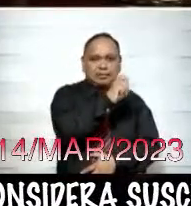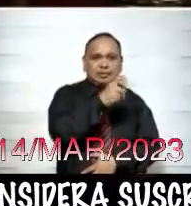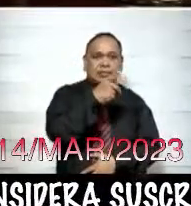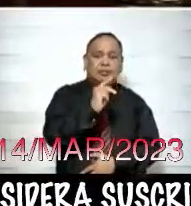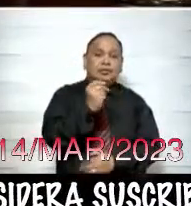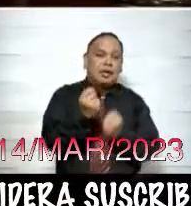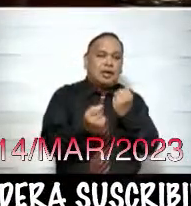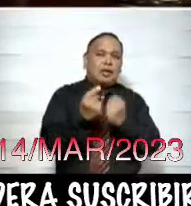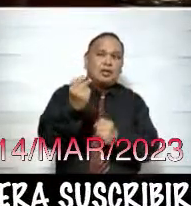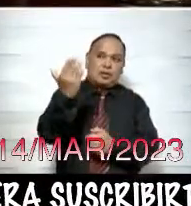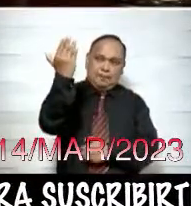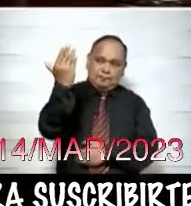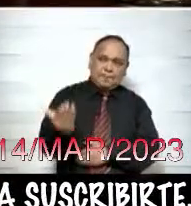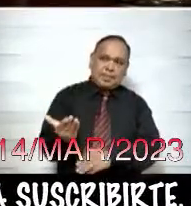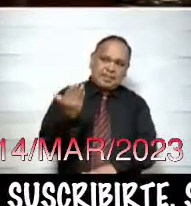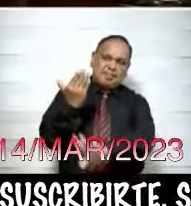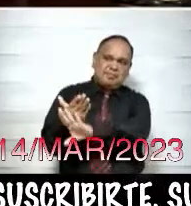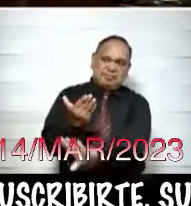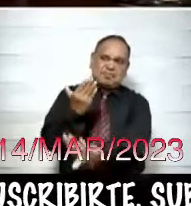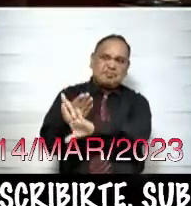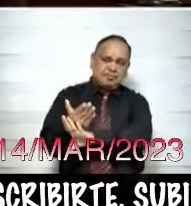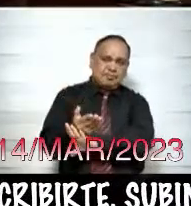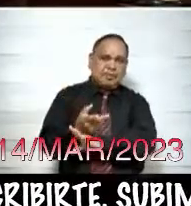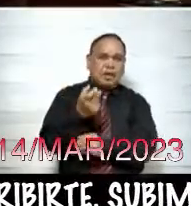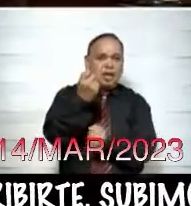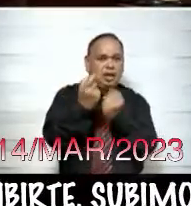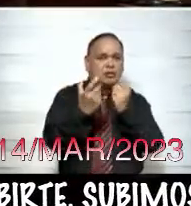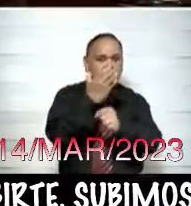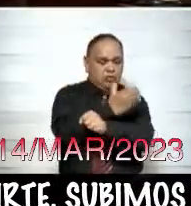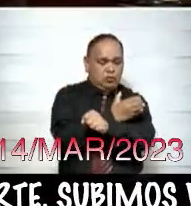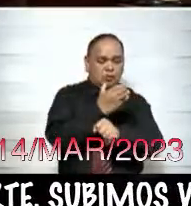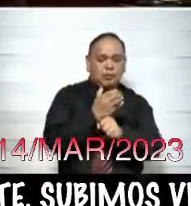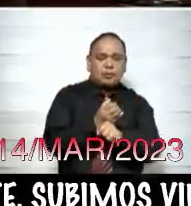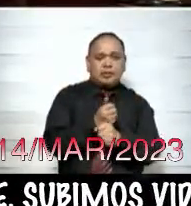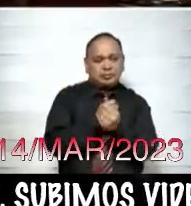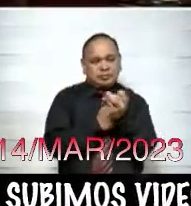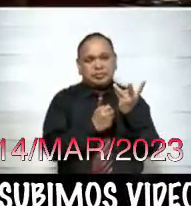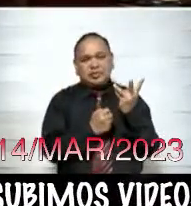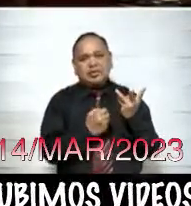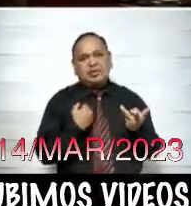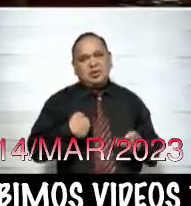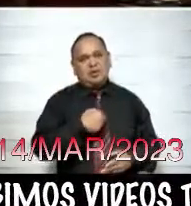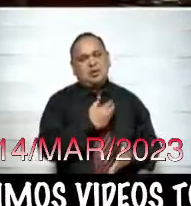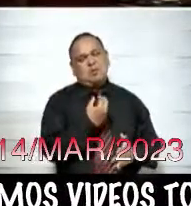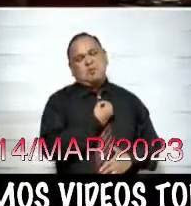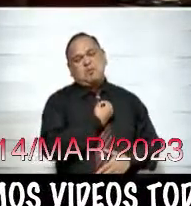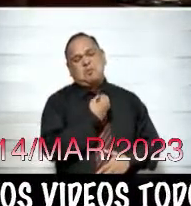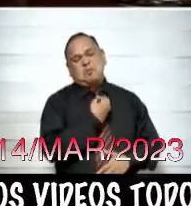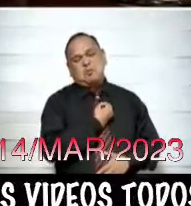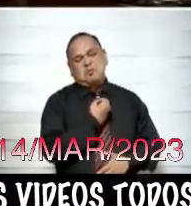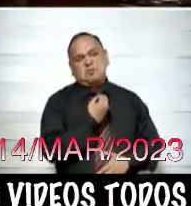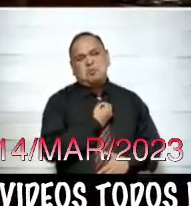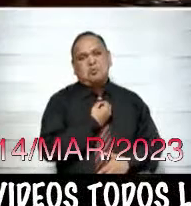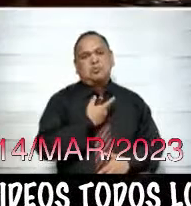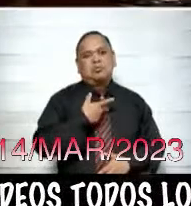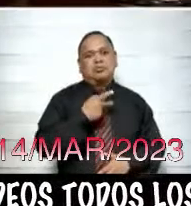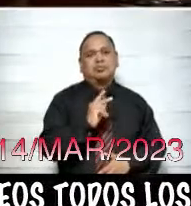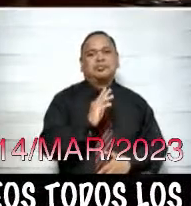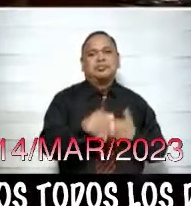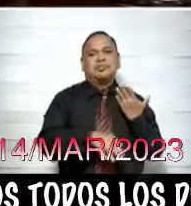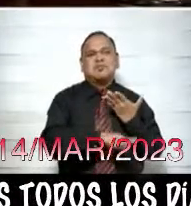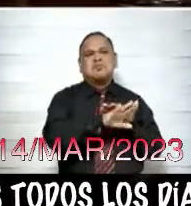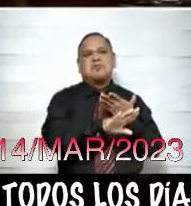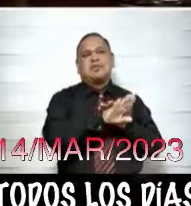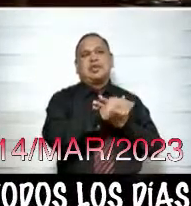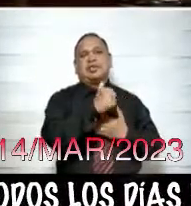dañan a algunos compañeros, hay otros que ya sabemos cómo resistirle y que poco nos van a afectar,